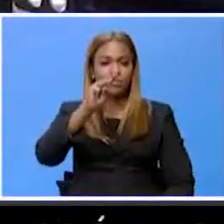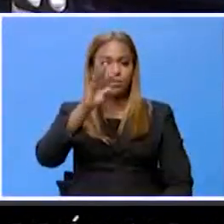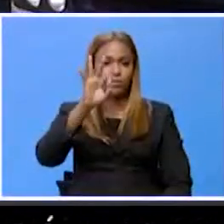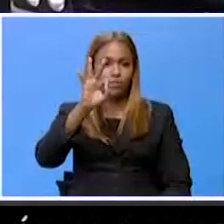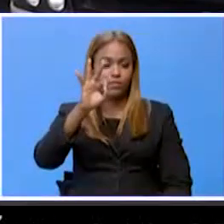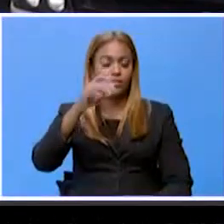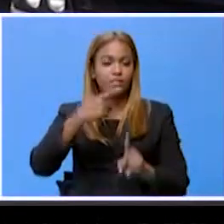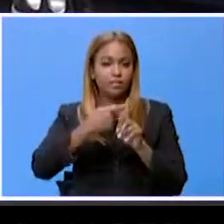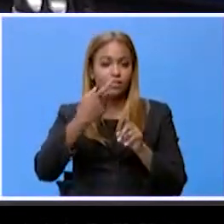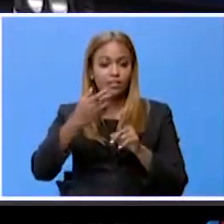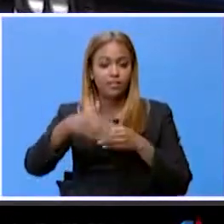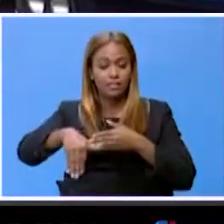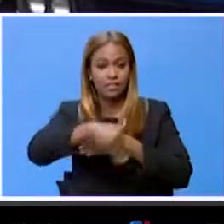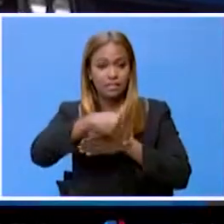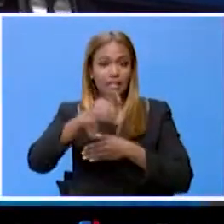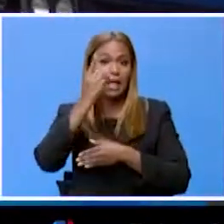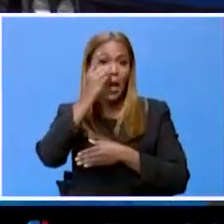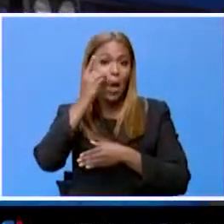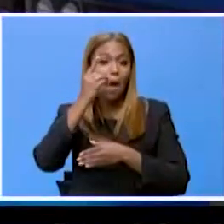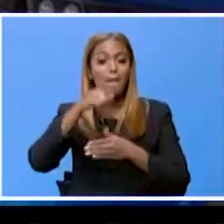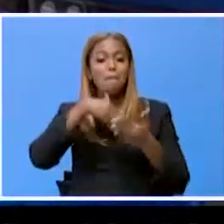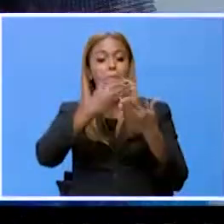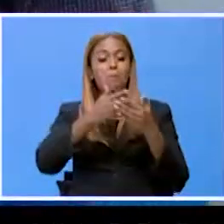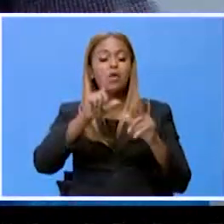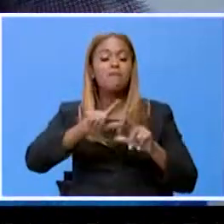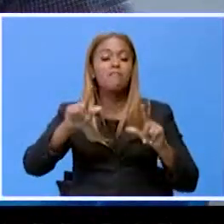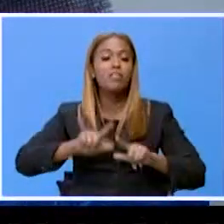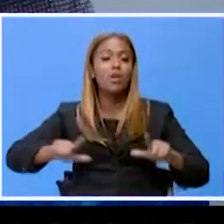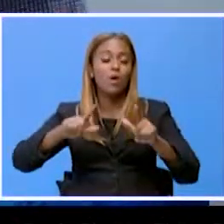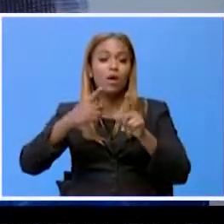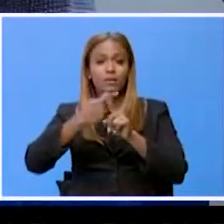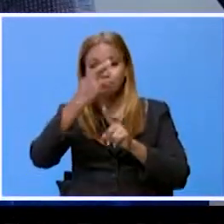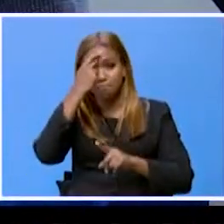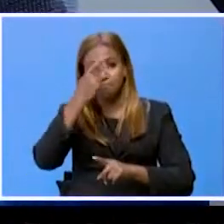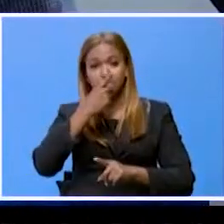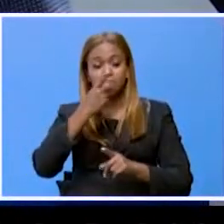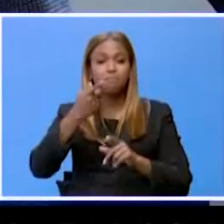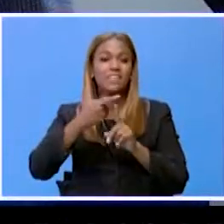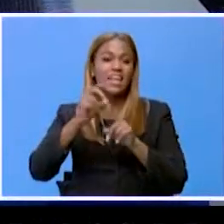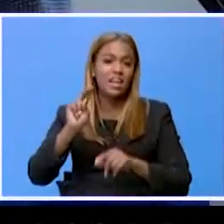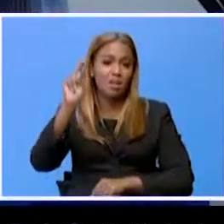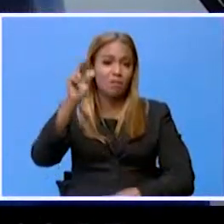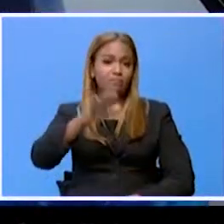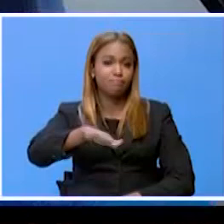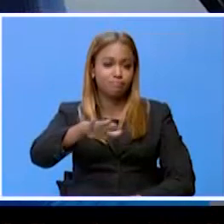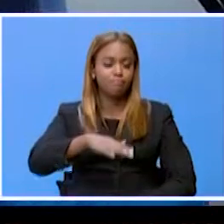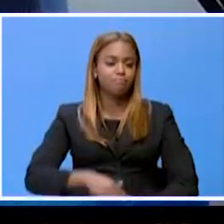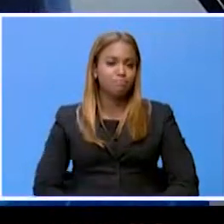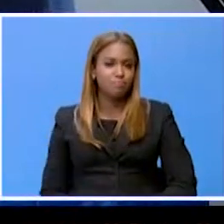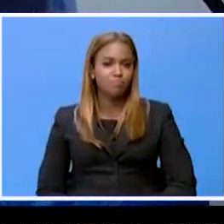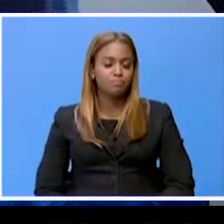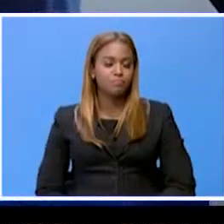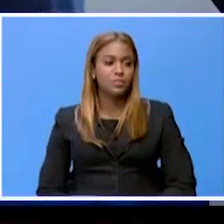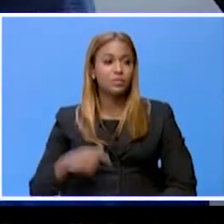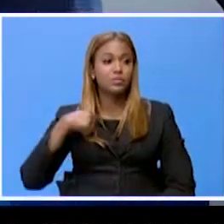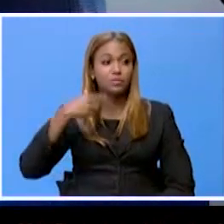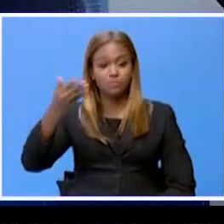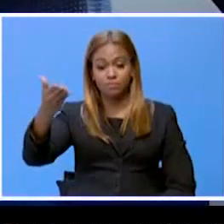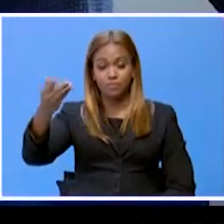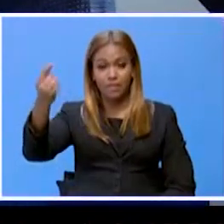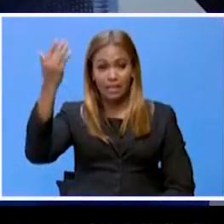Duarte, se dirige hacia distintos destinos del Cibao. Yo voy para mi casa, yo vine antes de ayer, voy para mi casa.